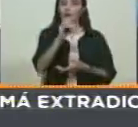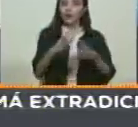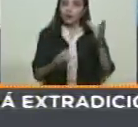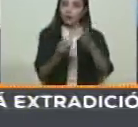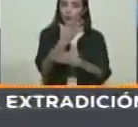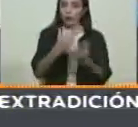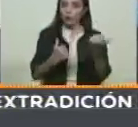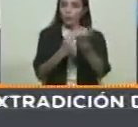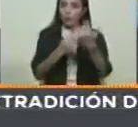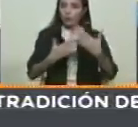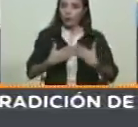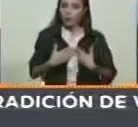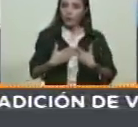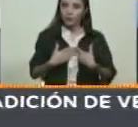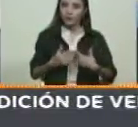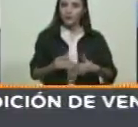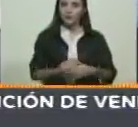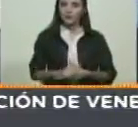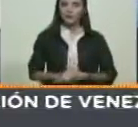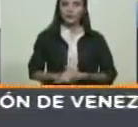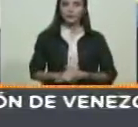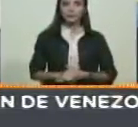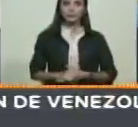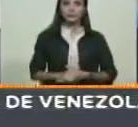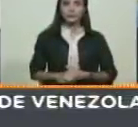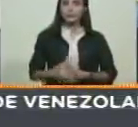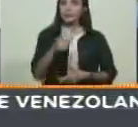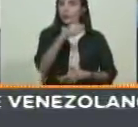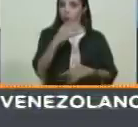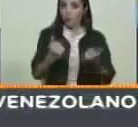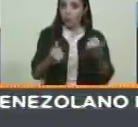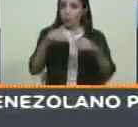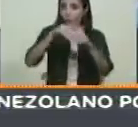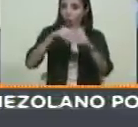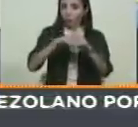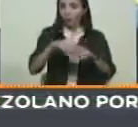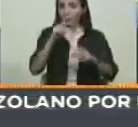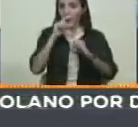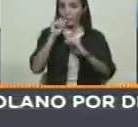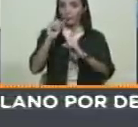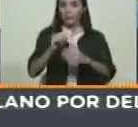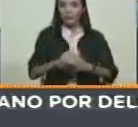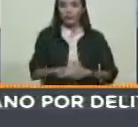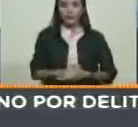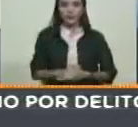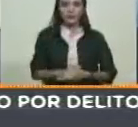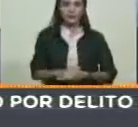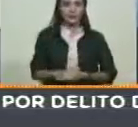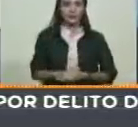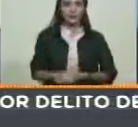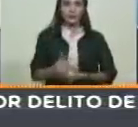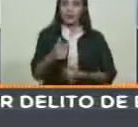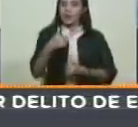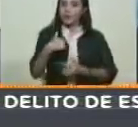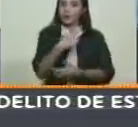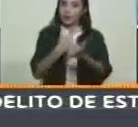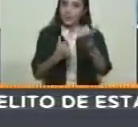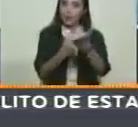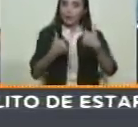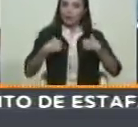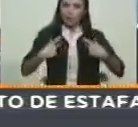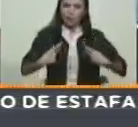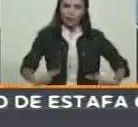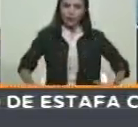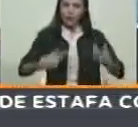mayo y tú votas por nicolás maduro moros yo te juro que voy a dar mi vida